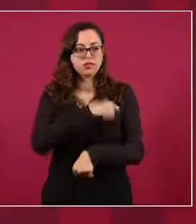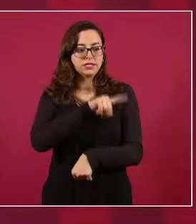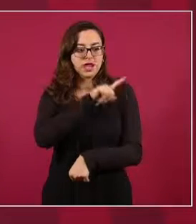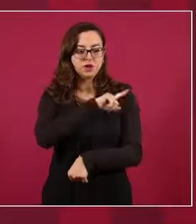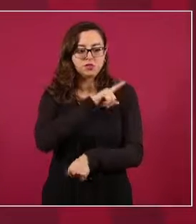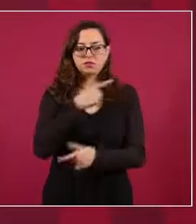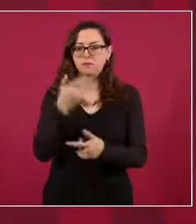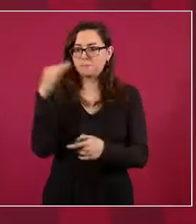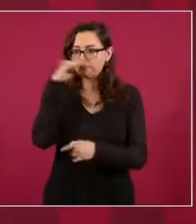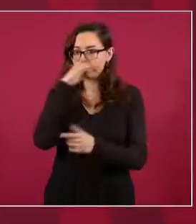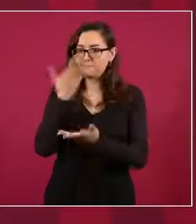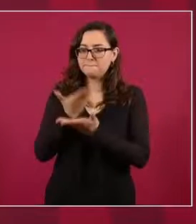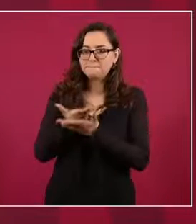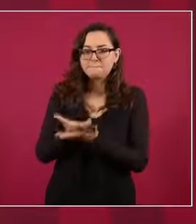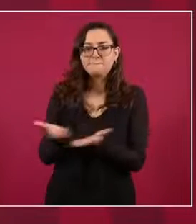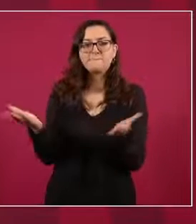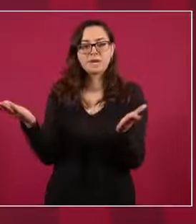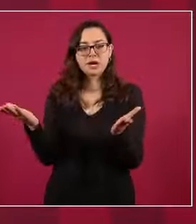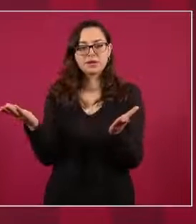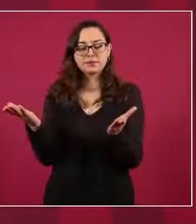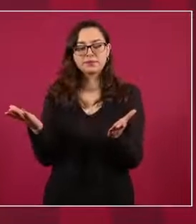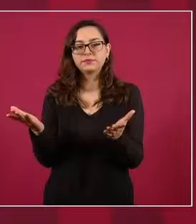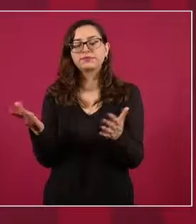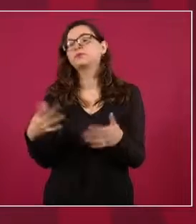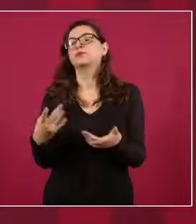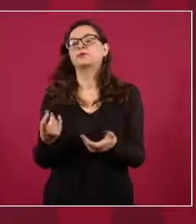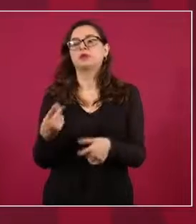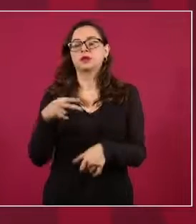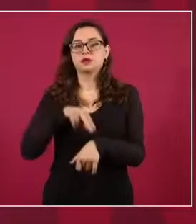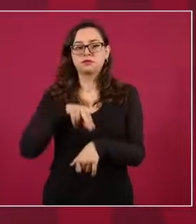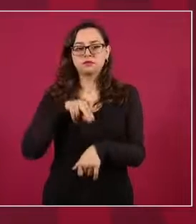que tenga atención médica,